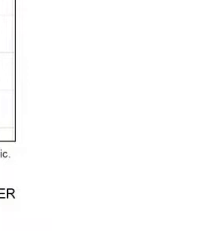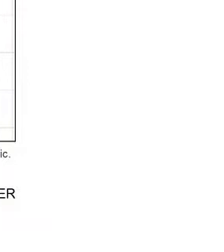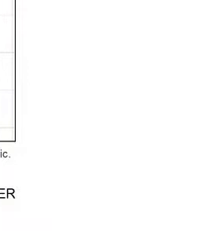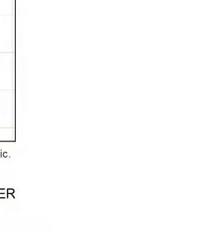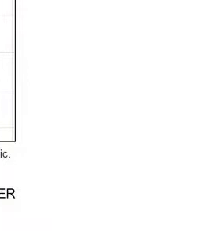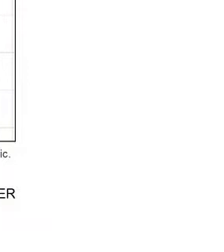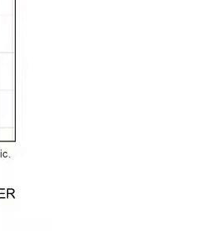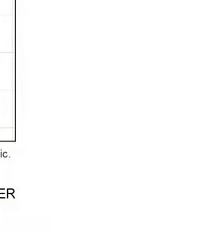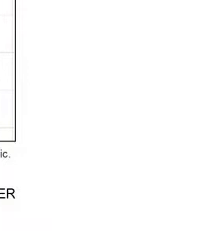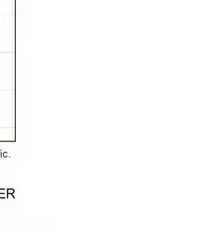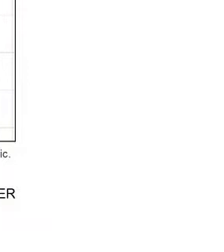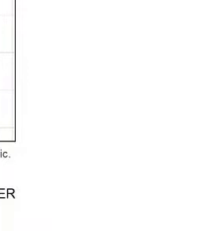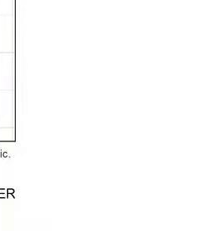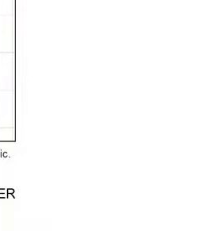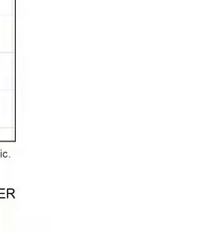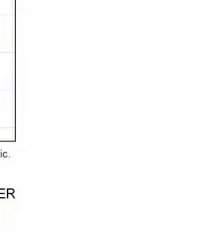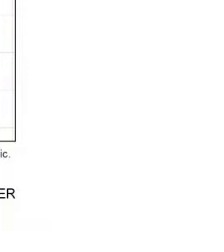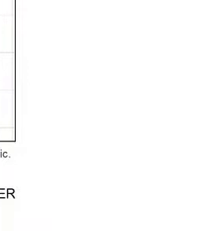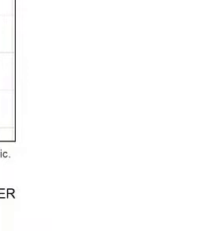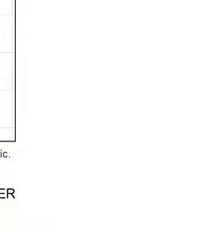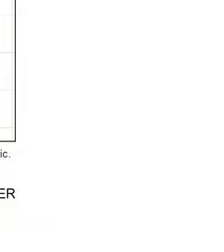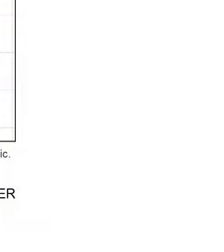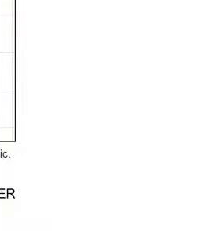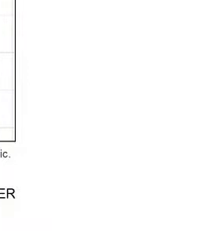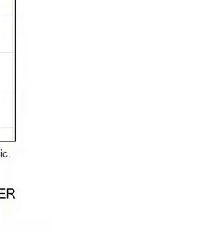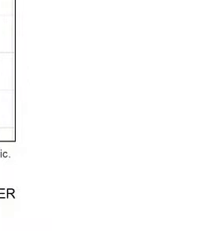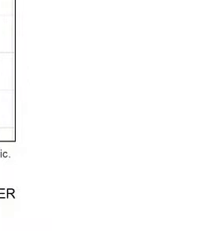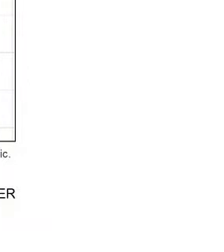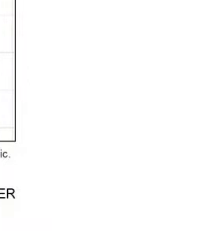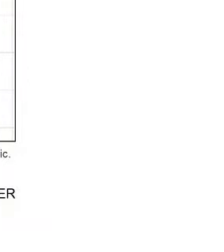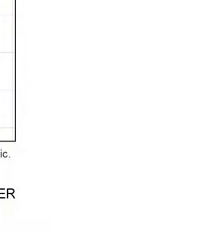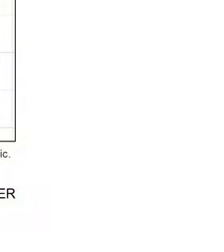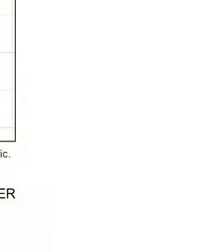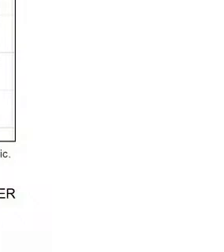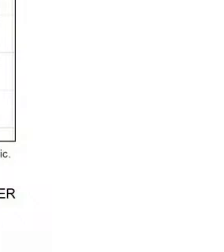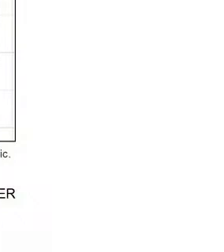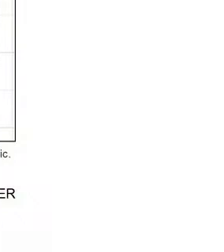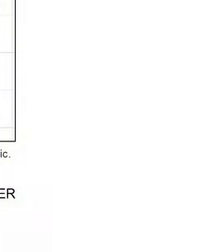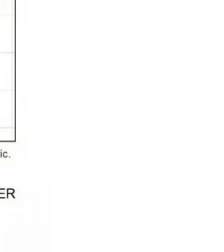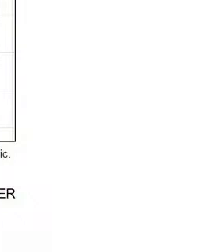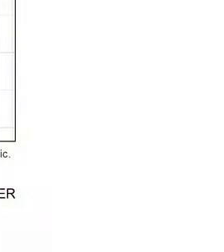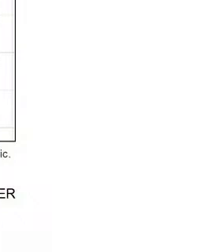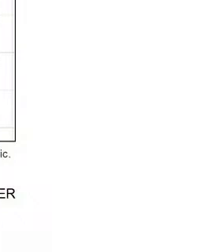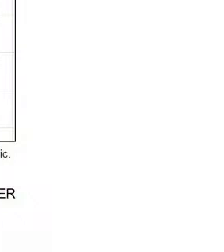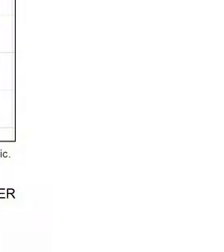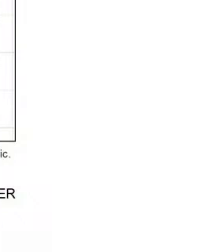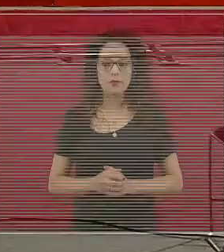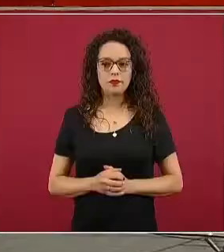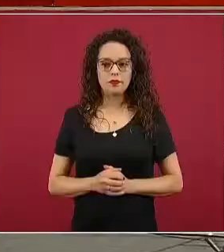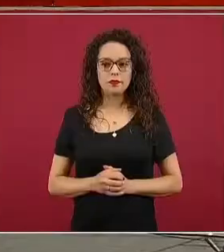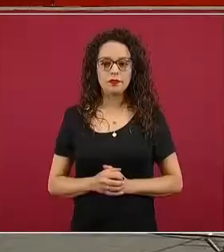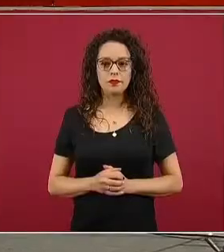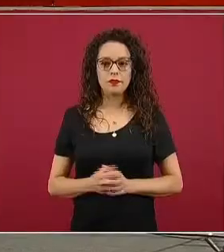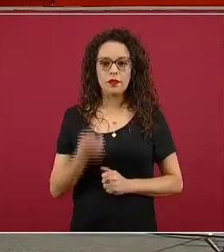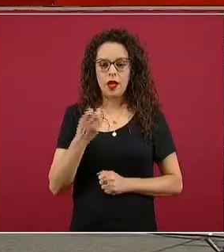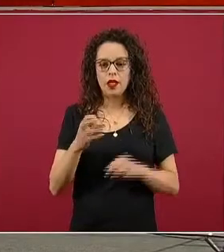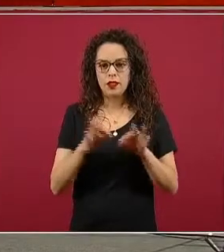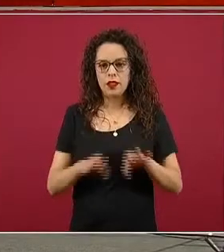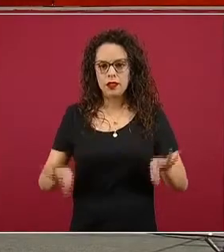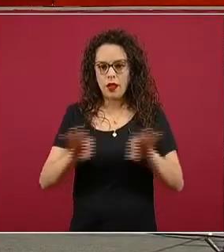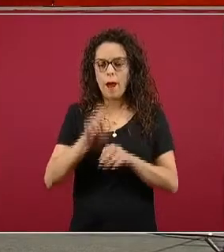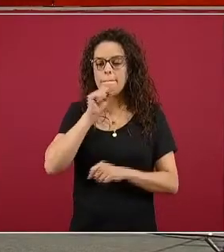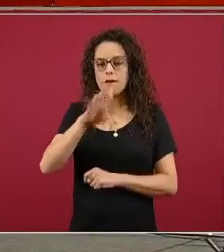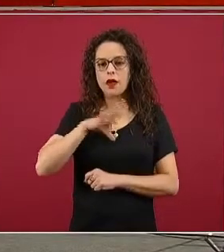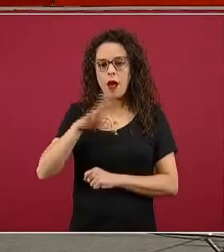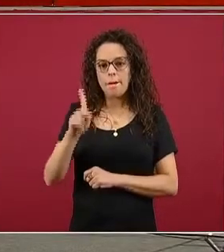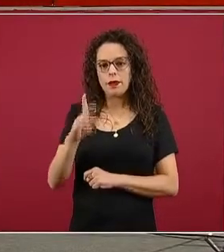pueda dar falsos negativos. Entonces, esto es importante, pero tenemos las PCR y vamos combinando, se toman también en